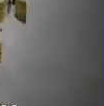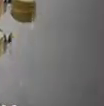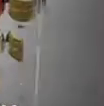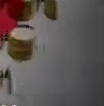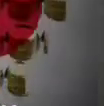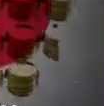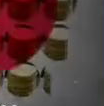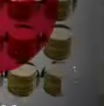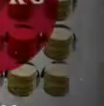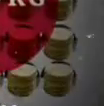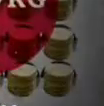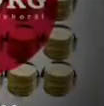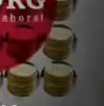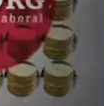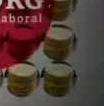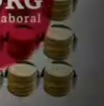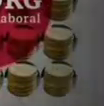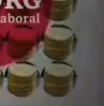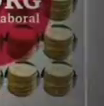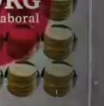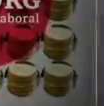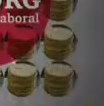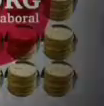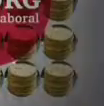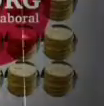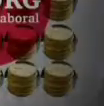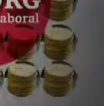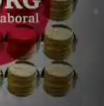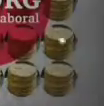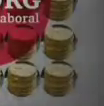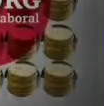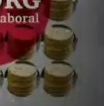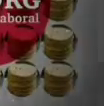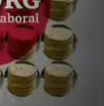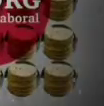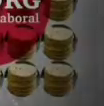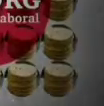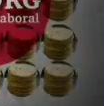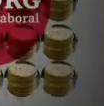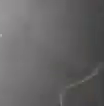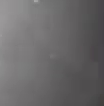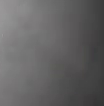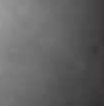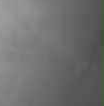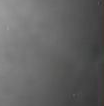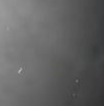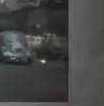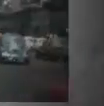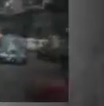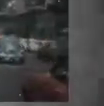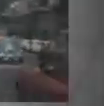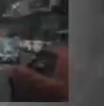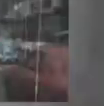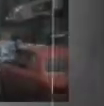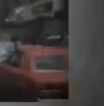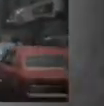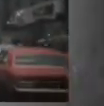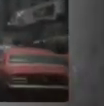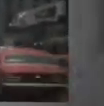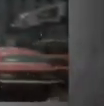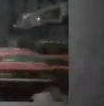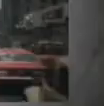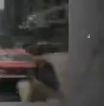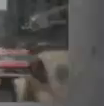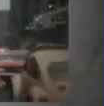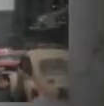adquisitivo máximo equivalente a 25 kilos de tortilla por jornada de trabajo. Sin embargo, con